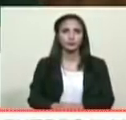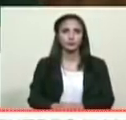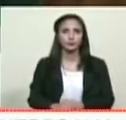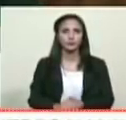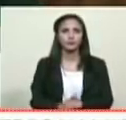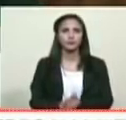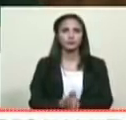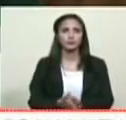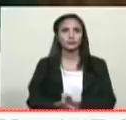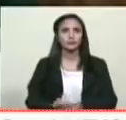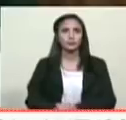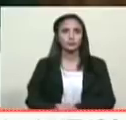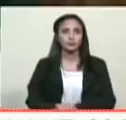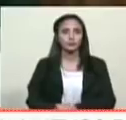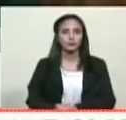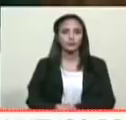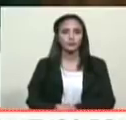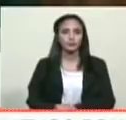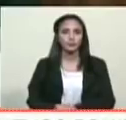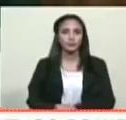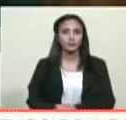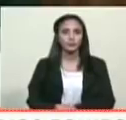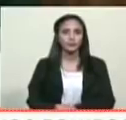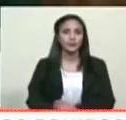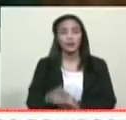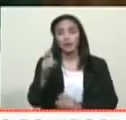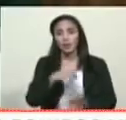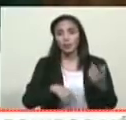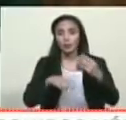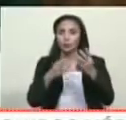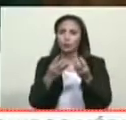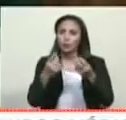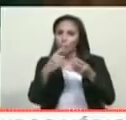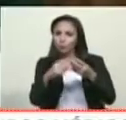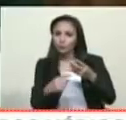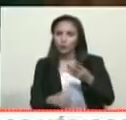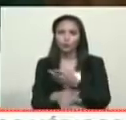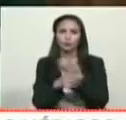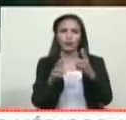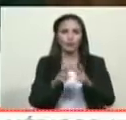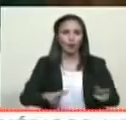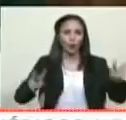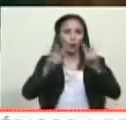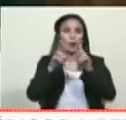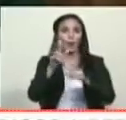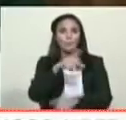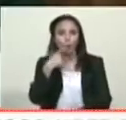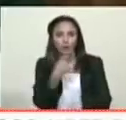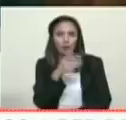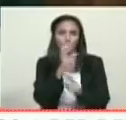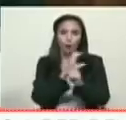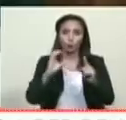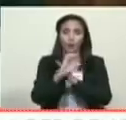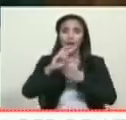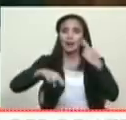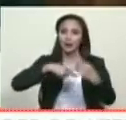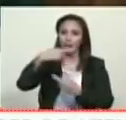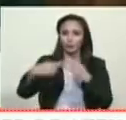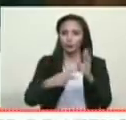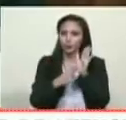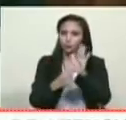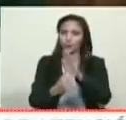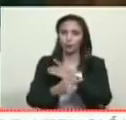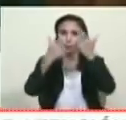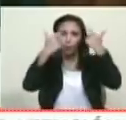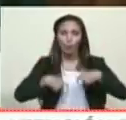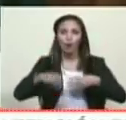Ayma. Considerando los méritos sociales, políticos, culturales y revolucionarios que dan al ciudadano